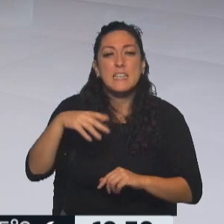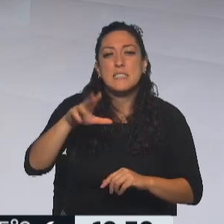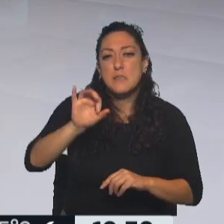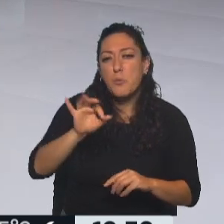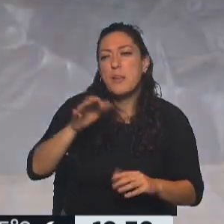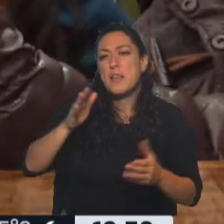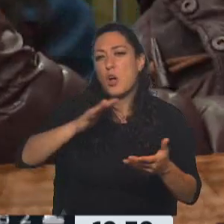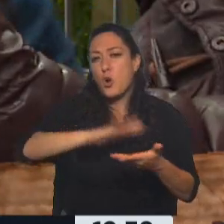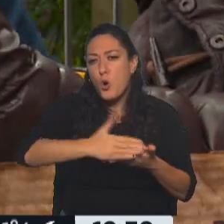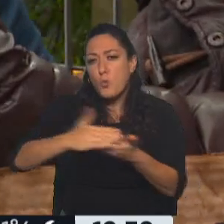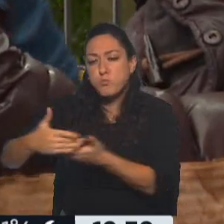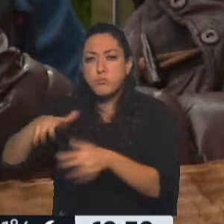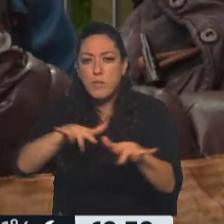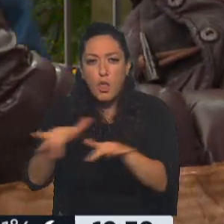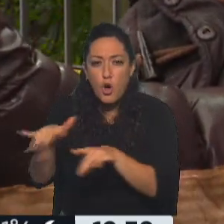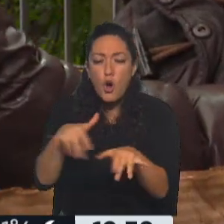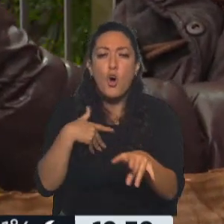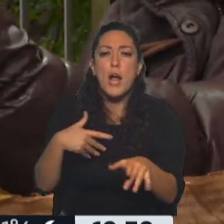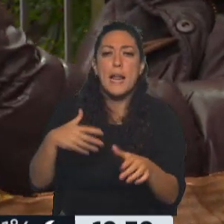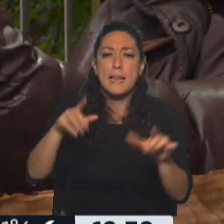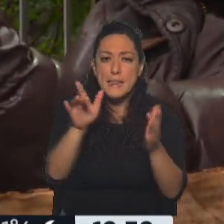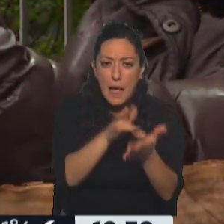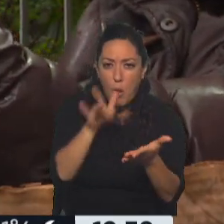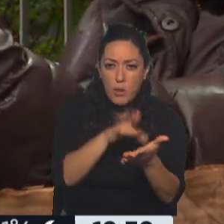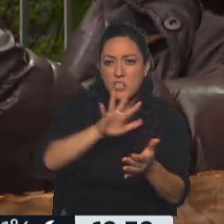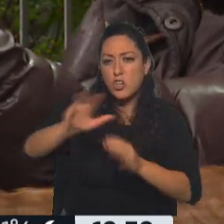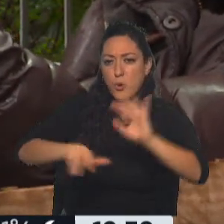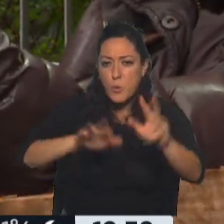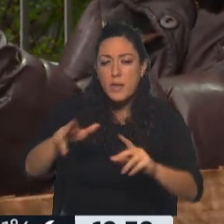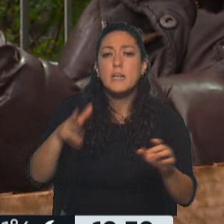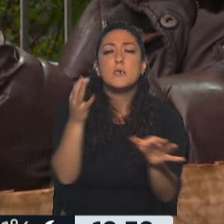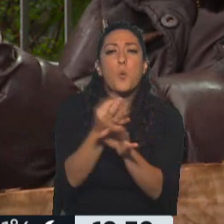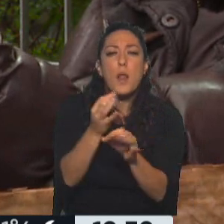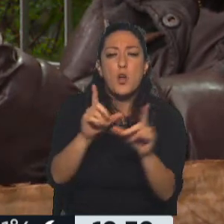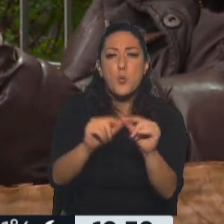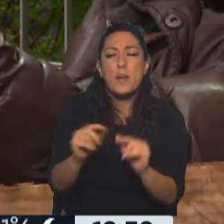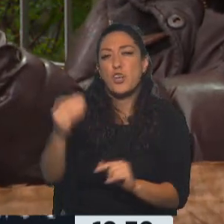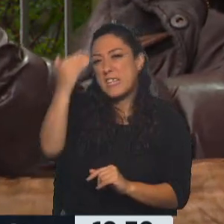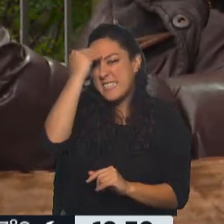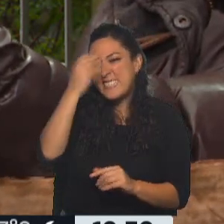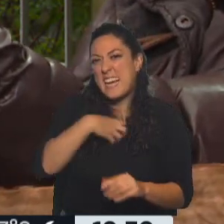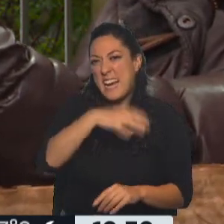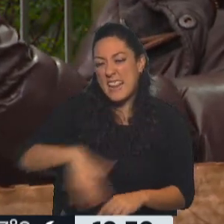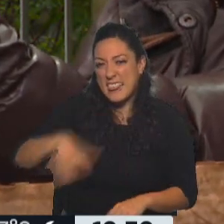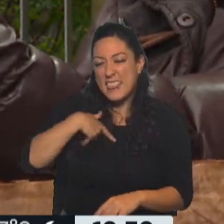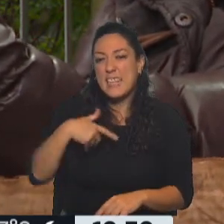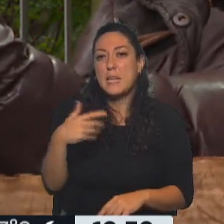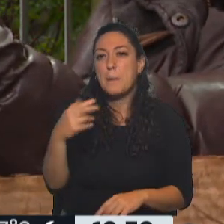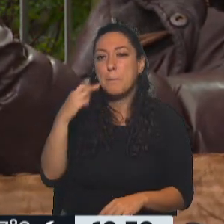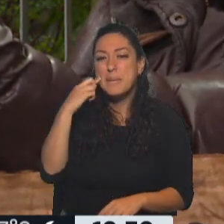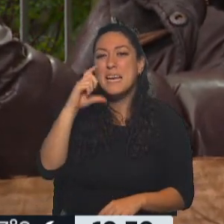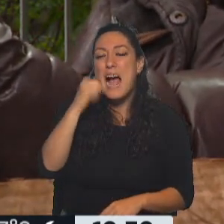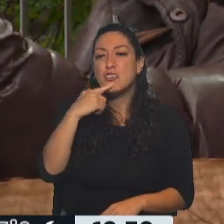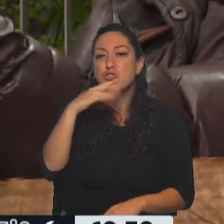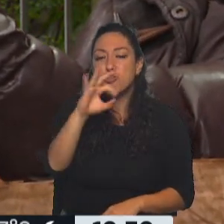informe. En el barrio porteño de Saavedra, y más precisamente en la escuela número 15 y en el jardín de infantes Pablo Picasso, la comunidad